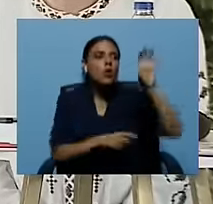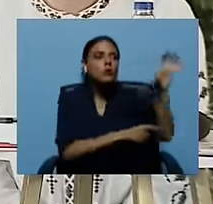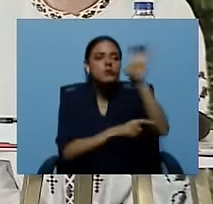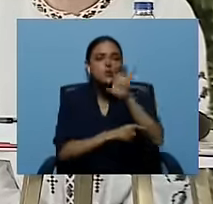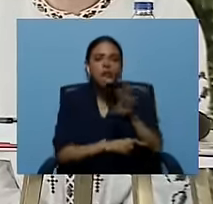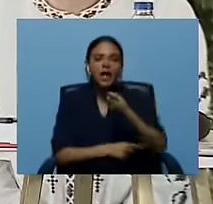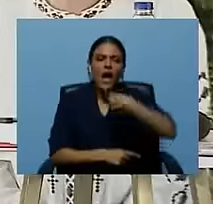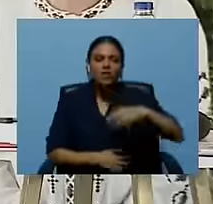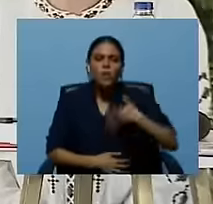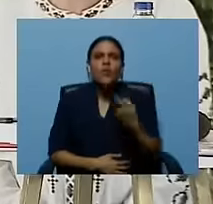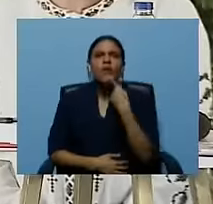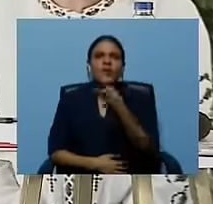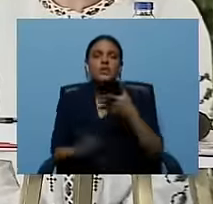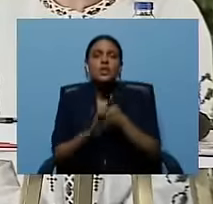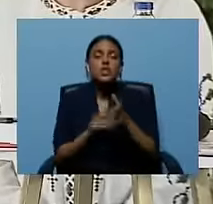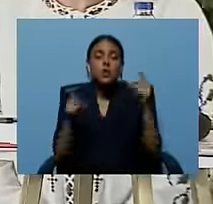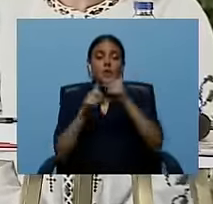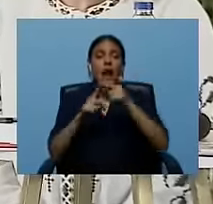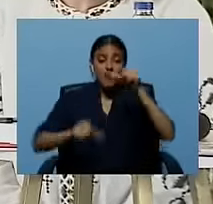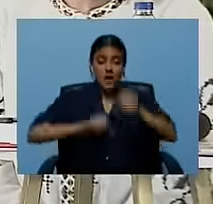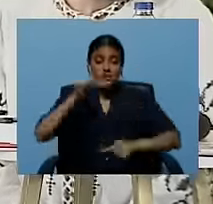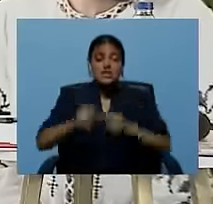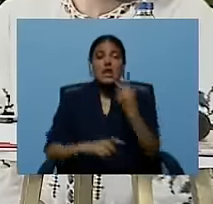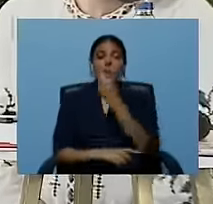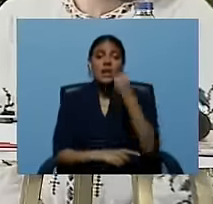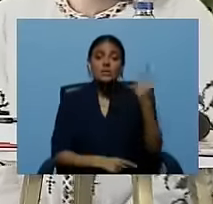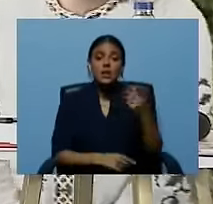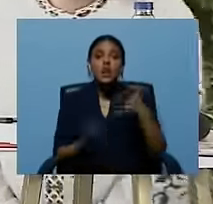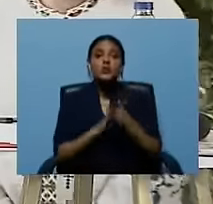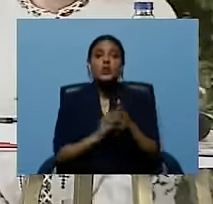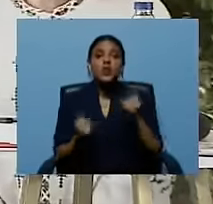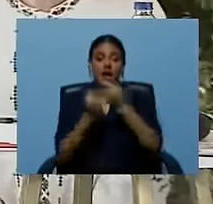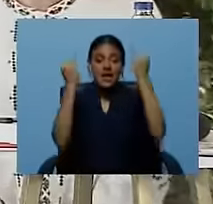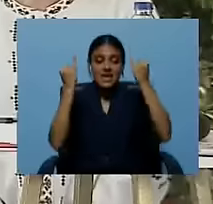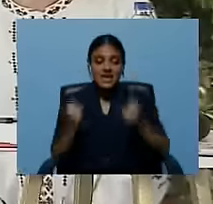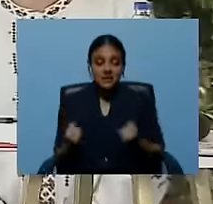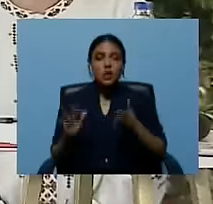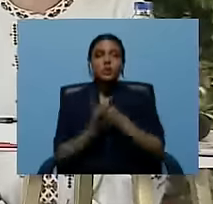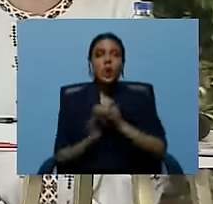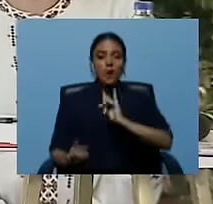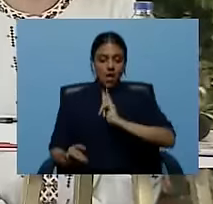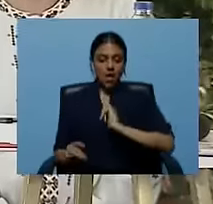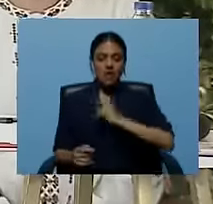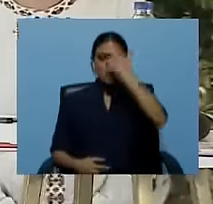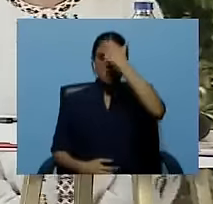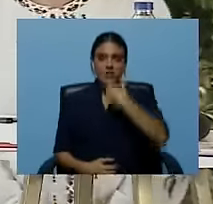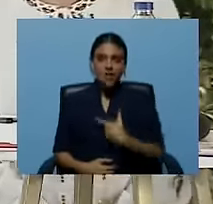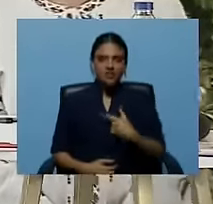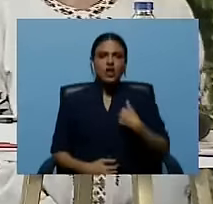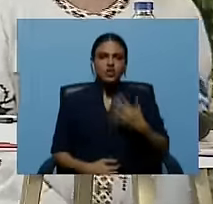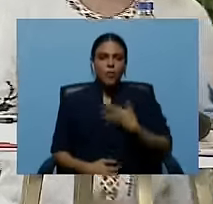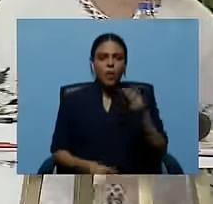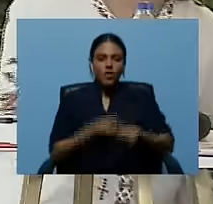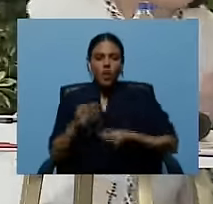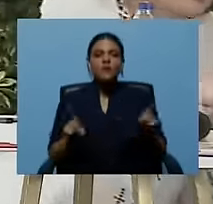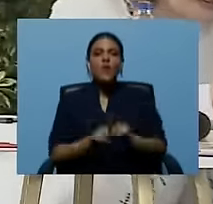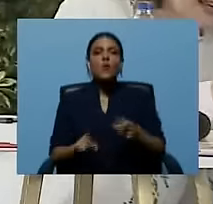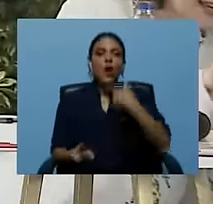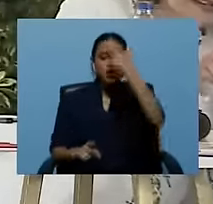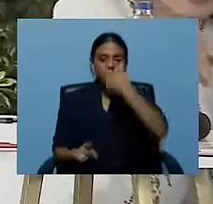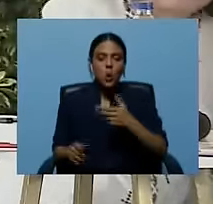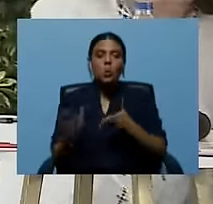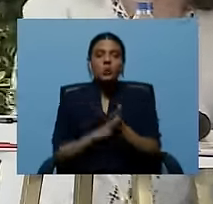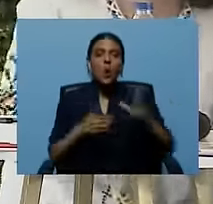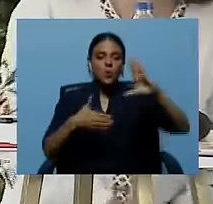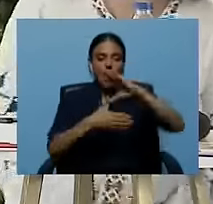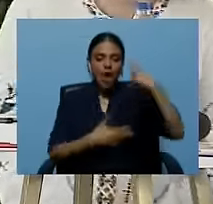Pudiéramos decir con palabras del siglo XXI, la independencia identitaria, para poder existir como americanos del